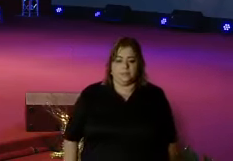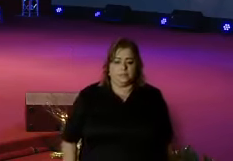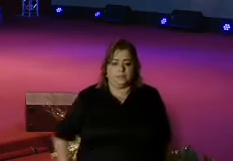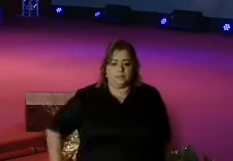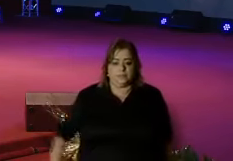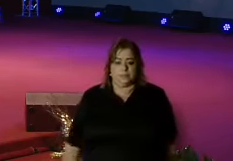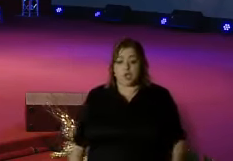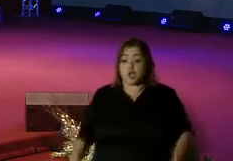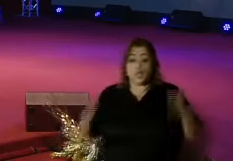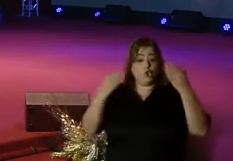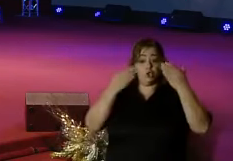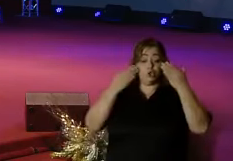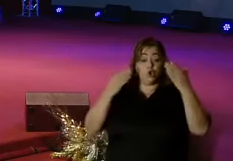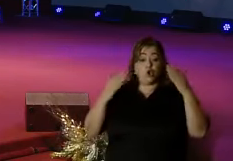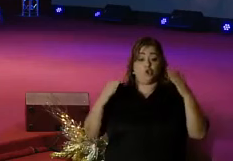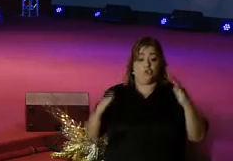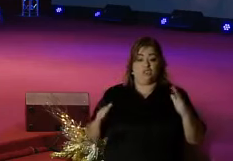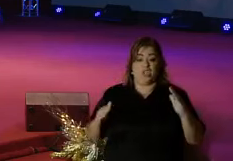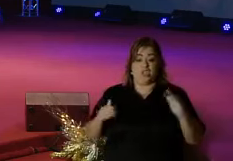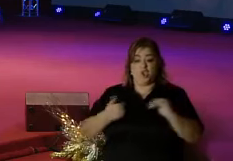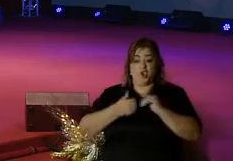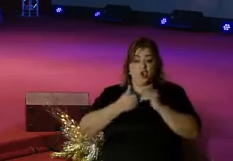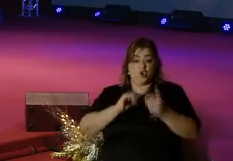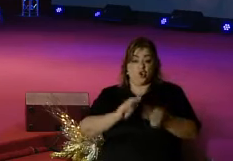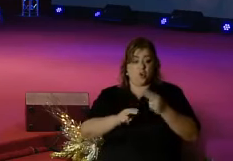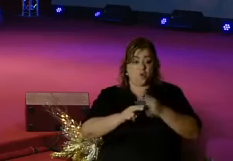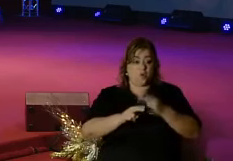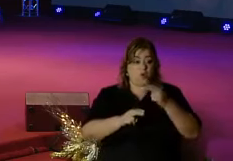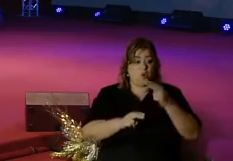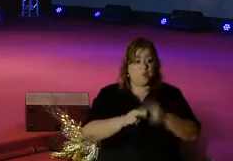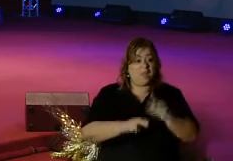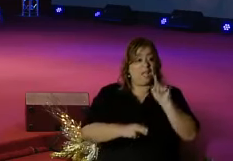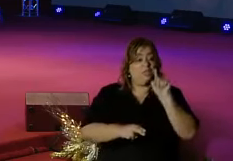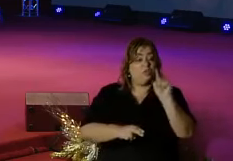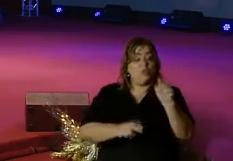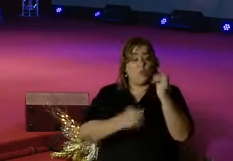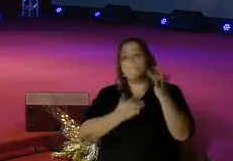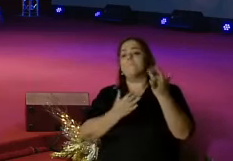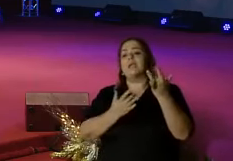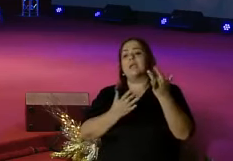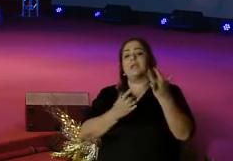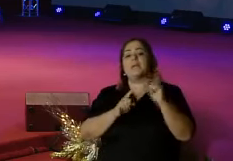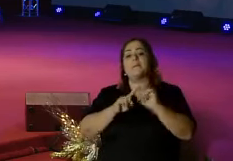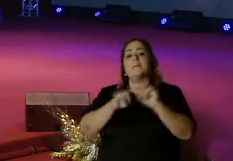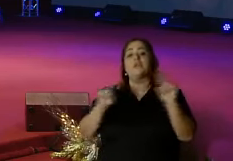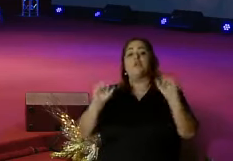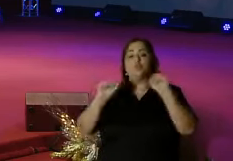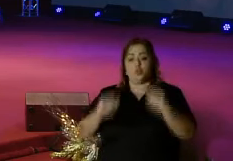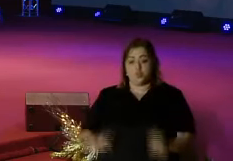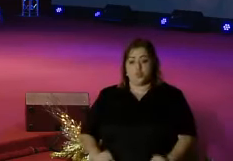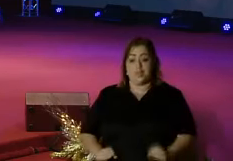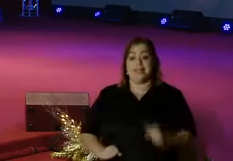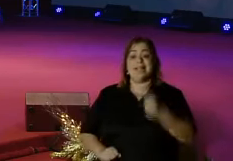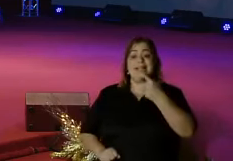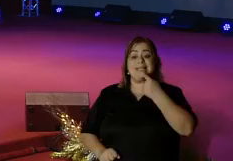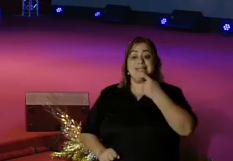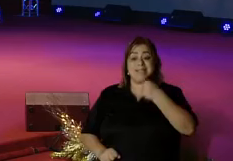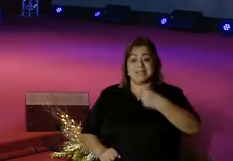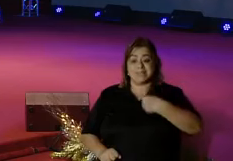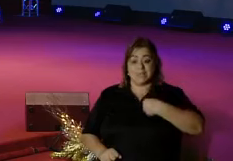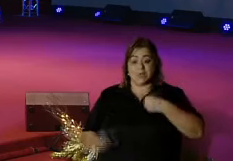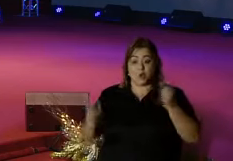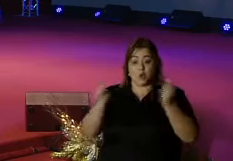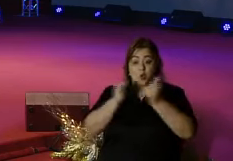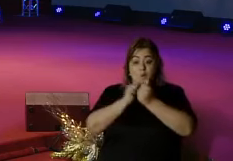Yo no sé cómo se llama lo que tú estás esperando, pero si tú puedes decir conmigo, en